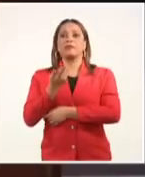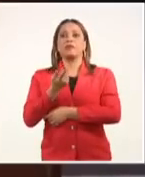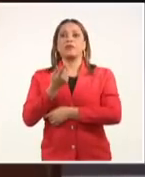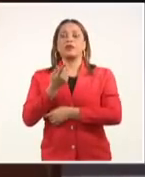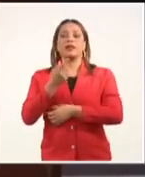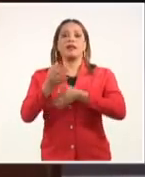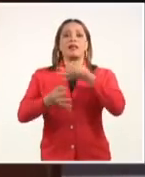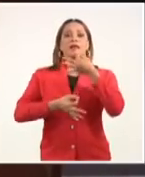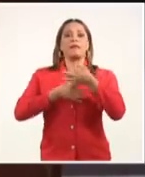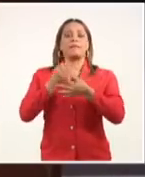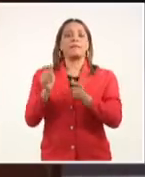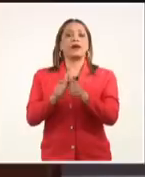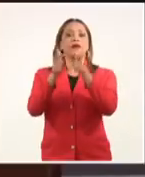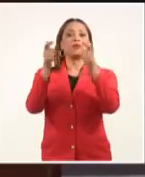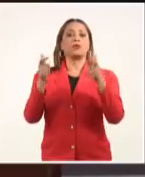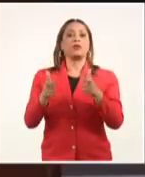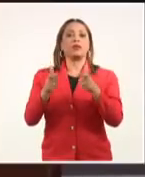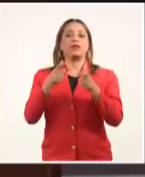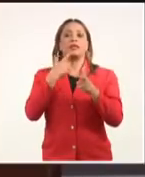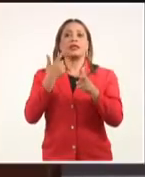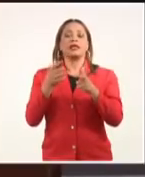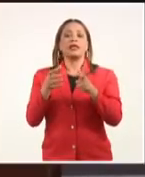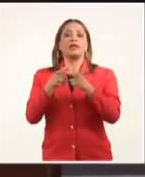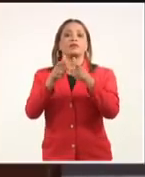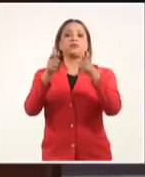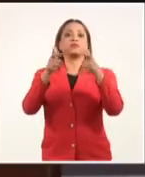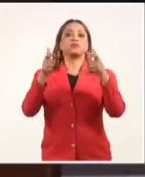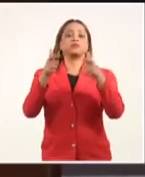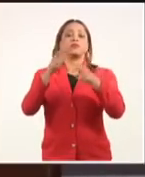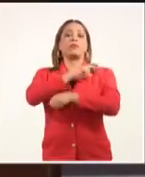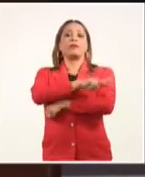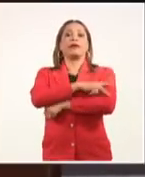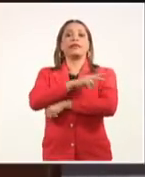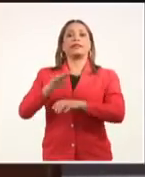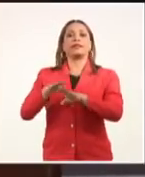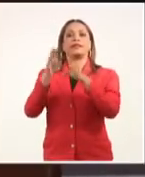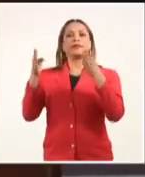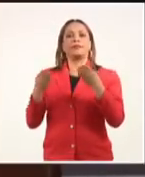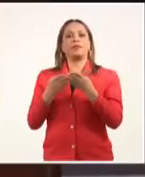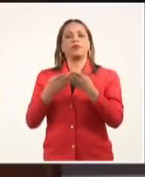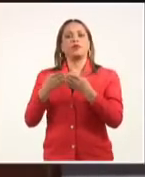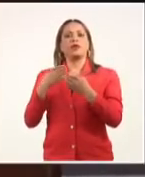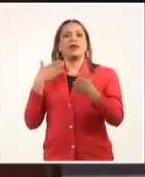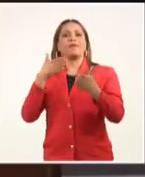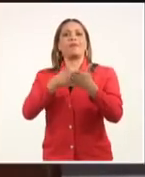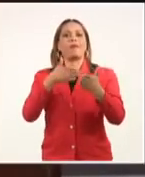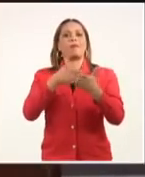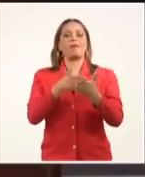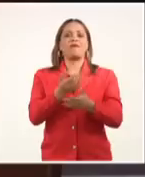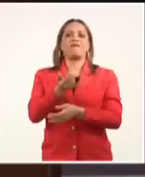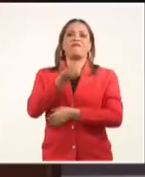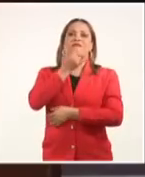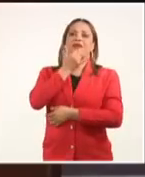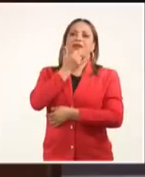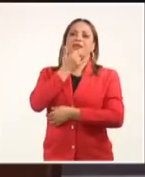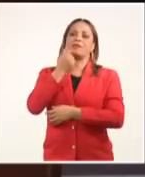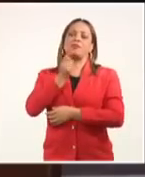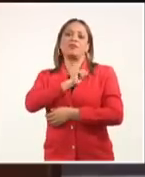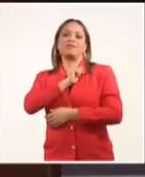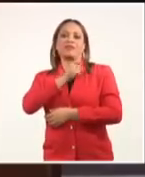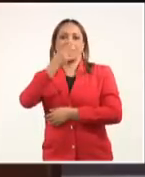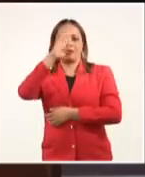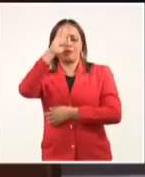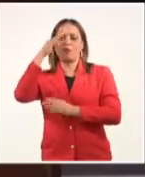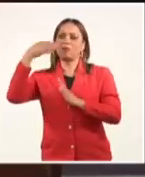abrumadora mayoría de las naciones del mundo en su intento fallido por destruir nuestra